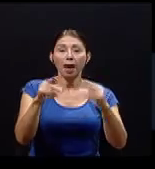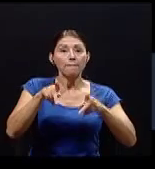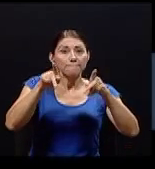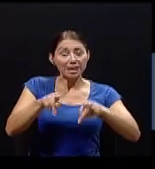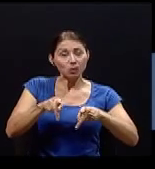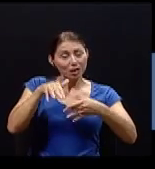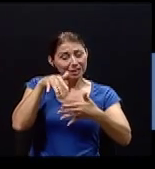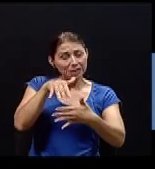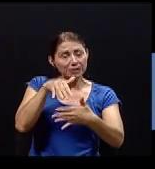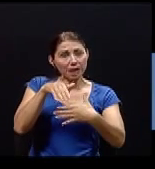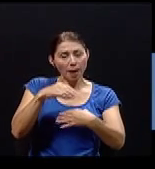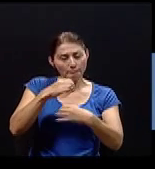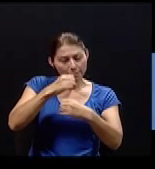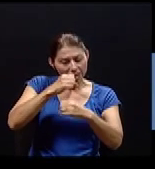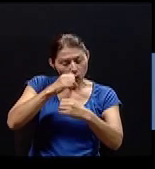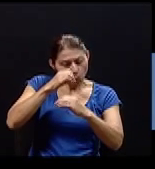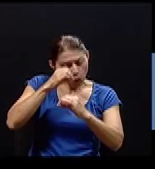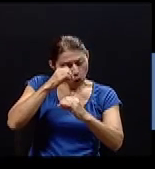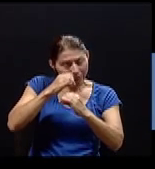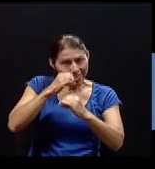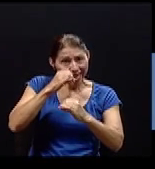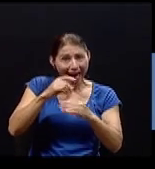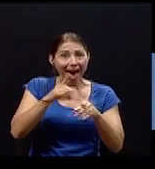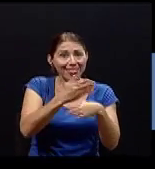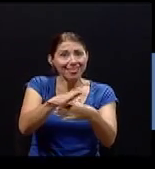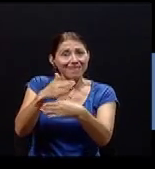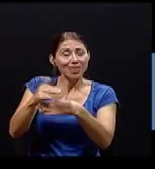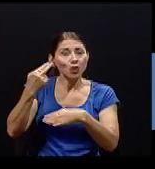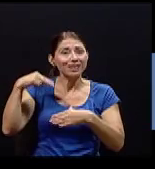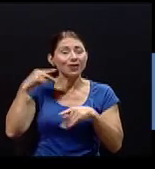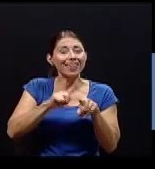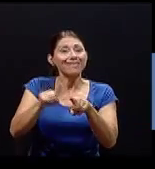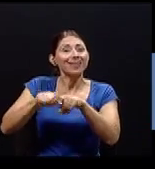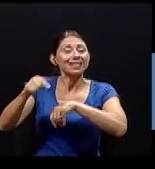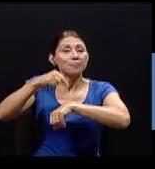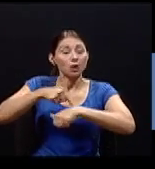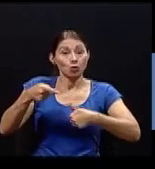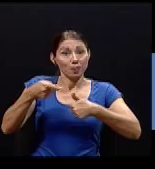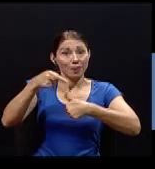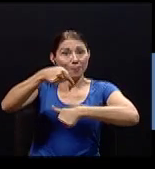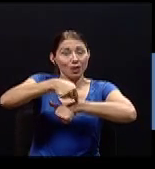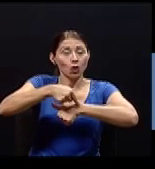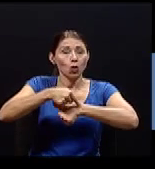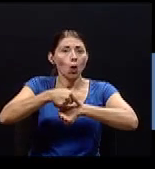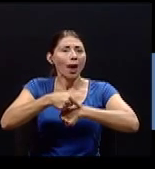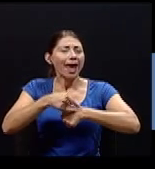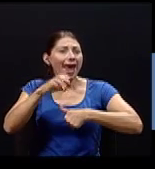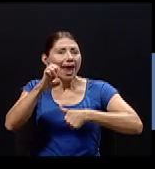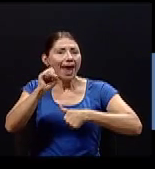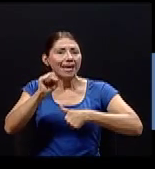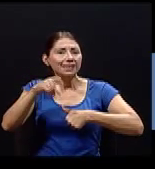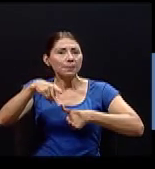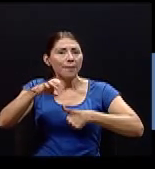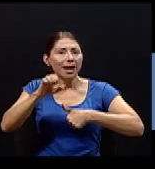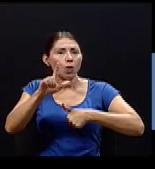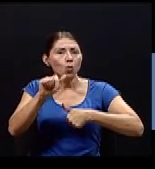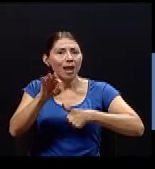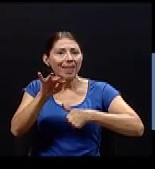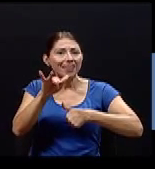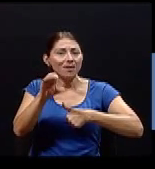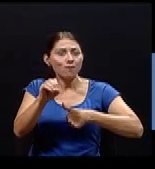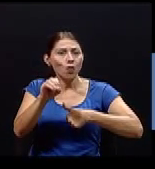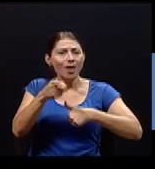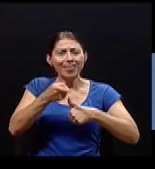de la microbiología han dividido su historia en varios periodos. El primero es el especulativo, que va desde la antigüedad hasta